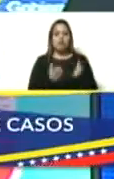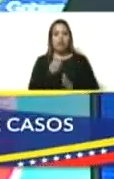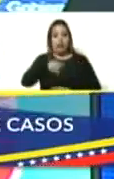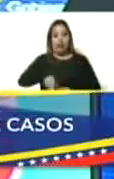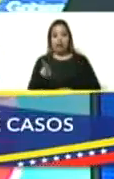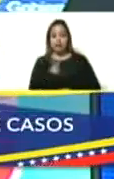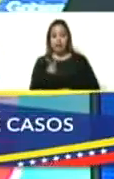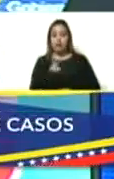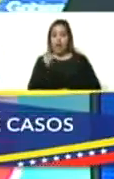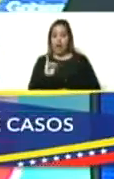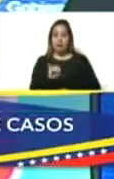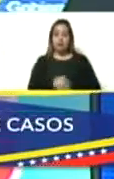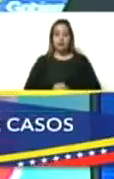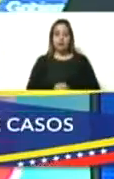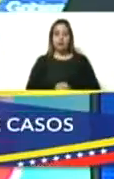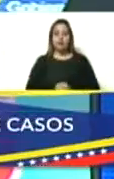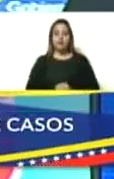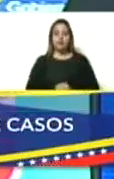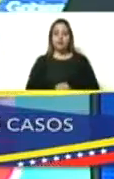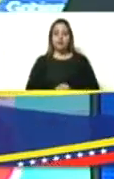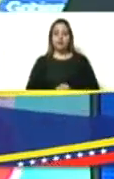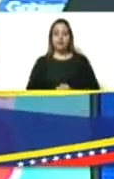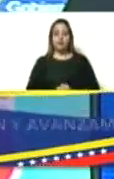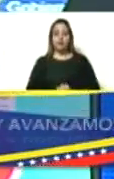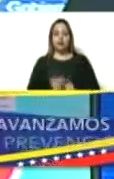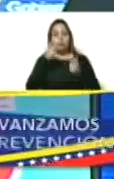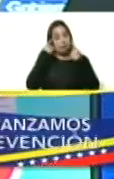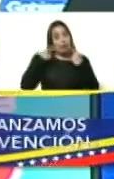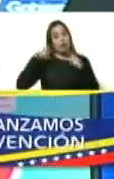Venezuela. Y